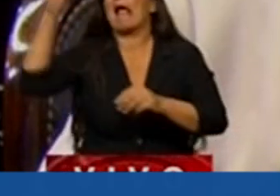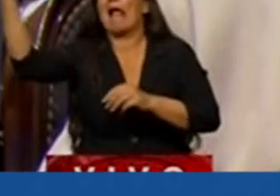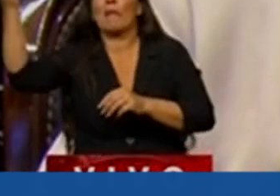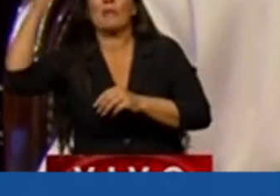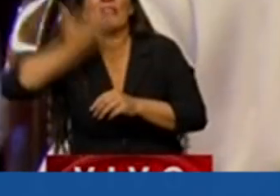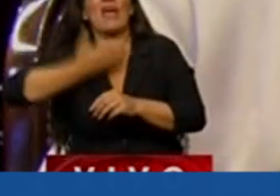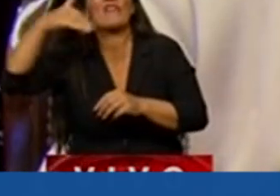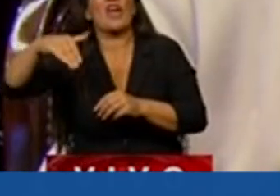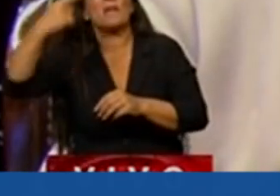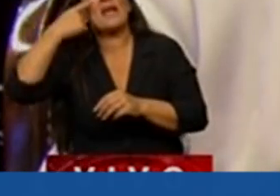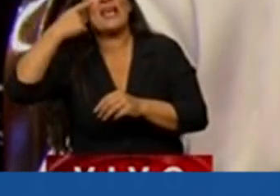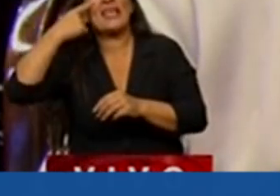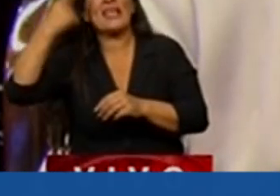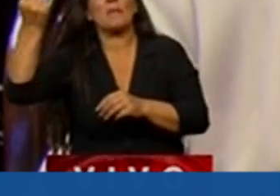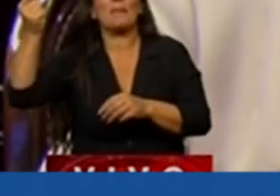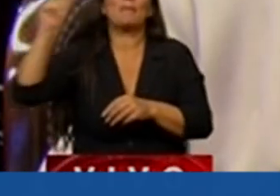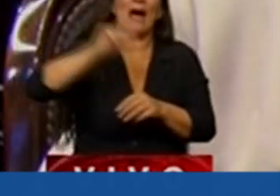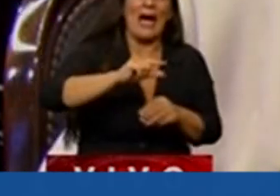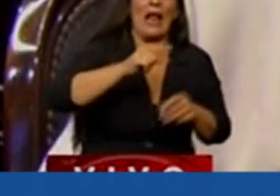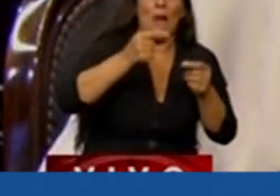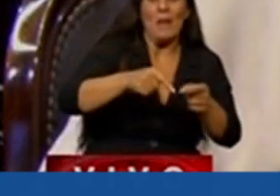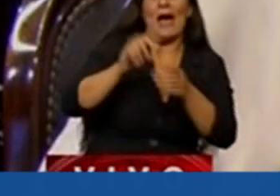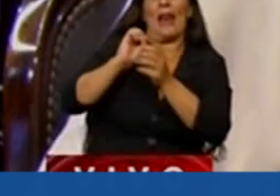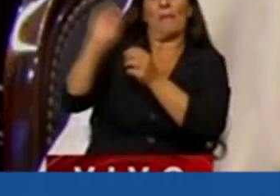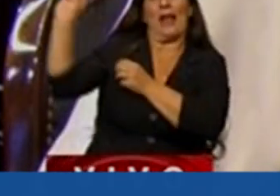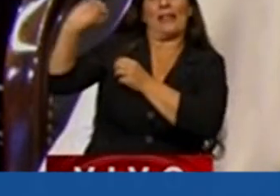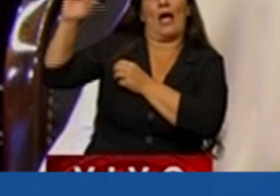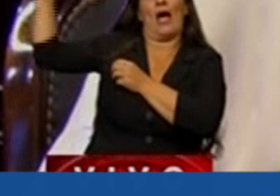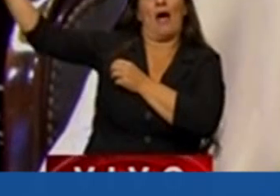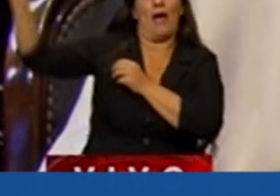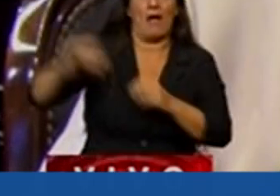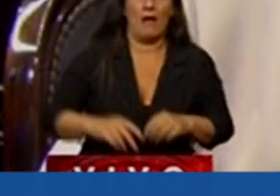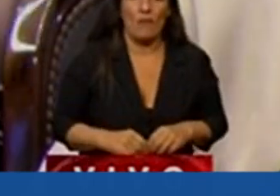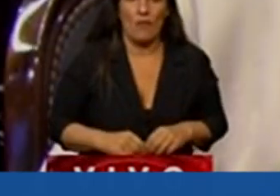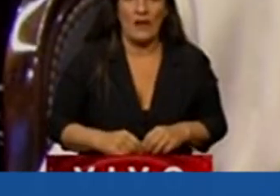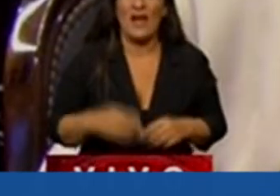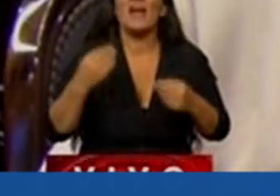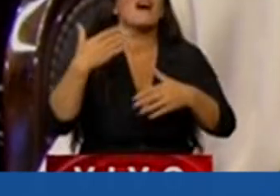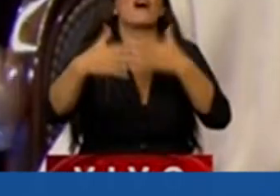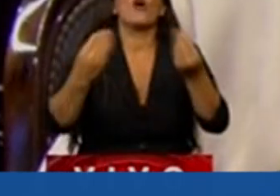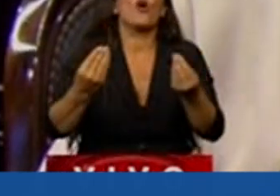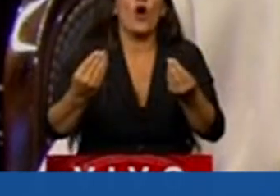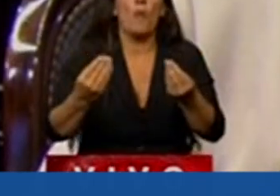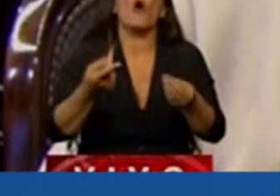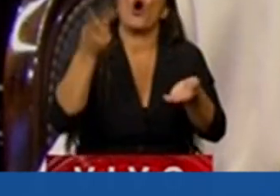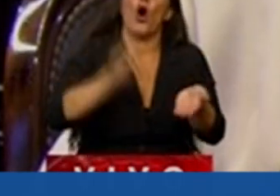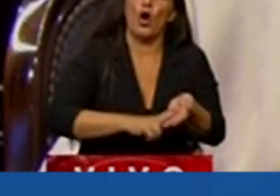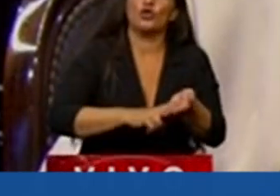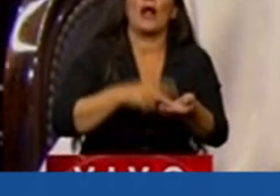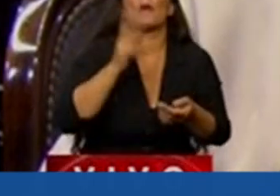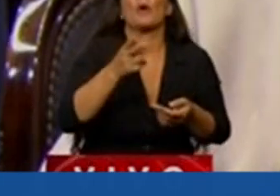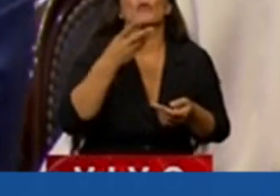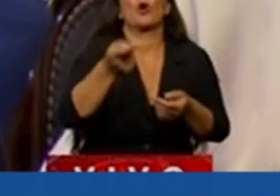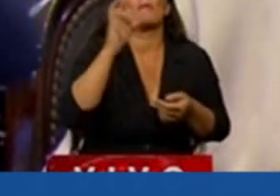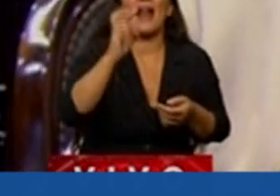Internacional para pedir que le financie la salida de capitales. ¿Y cómo terminó ese proceso? poniendo nuevamente el cepo y reperfilando la